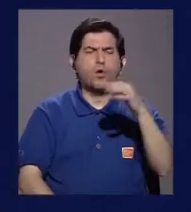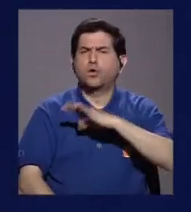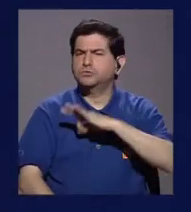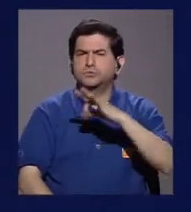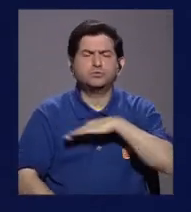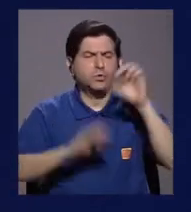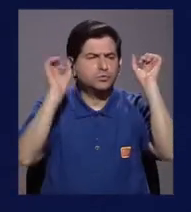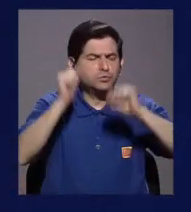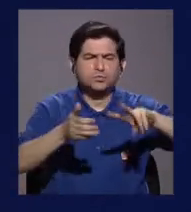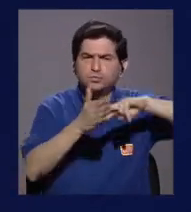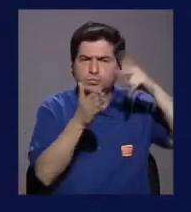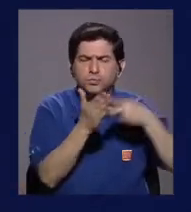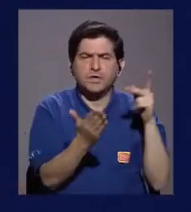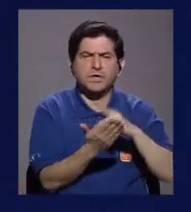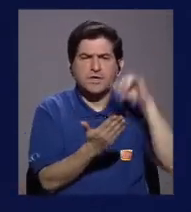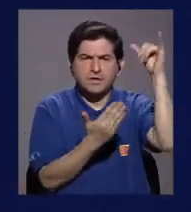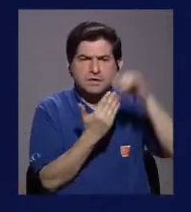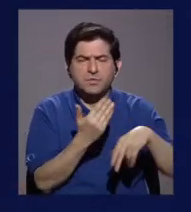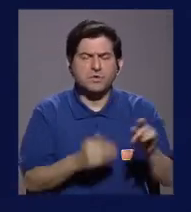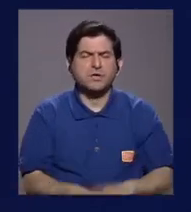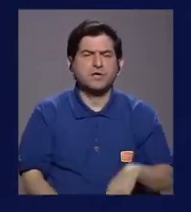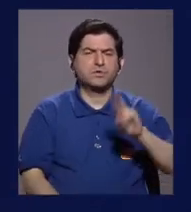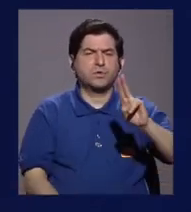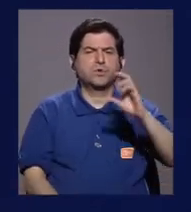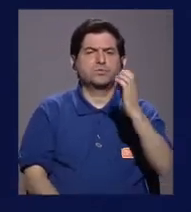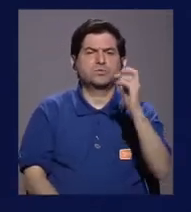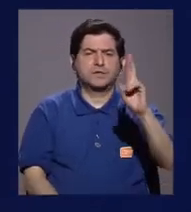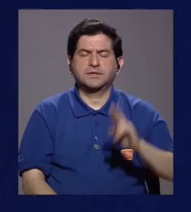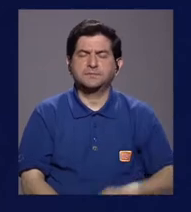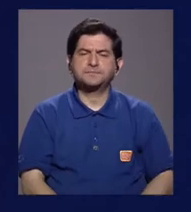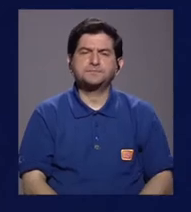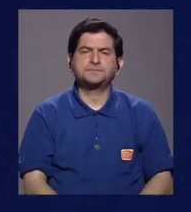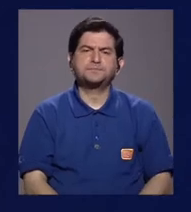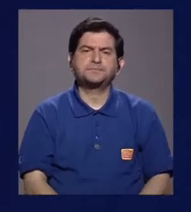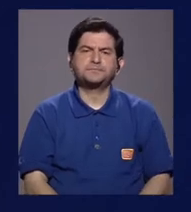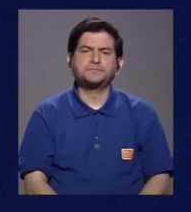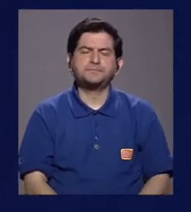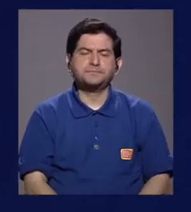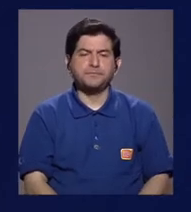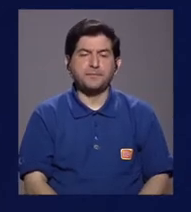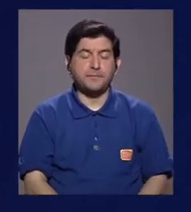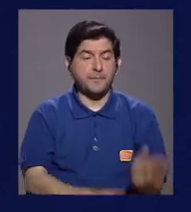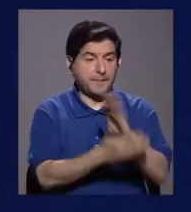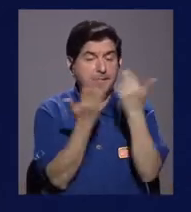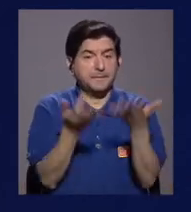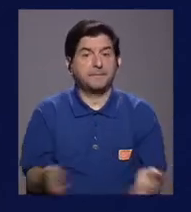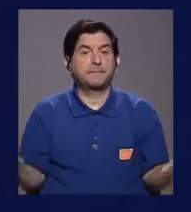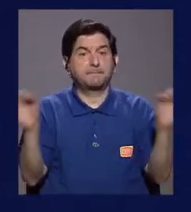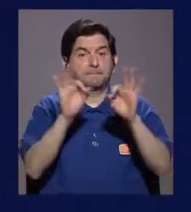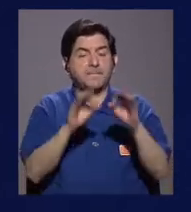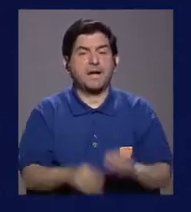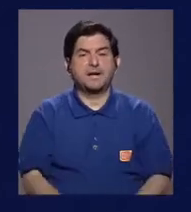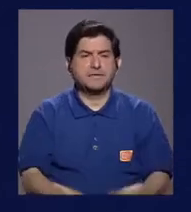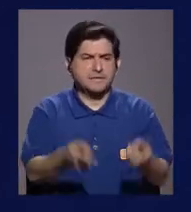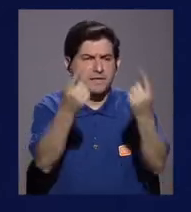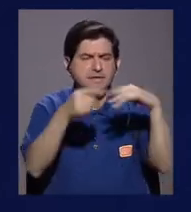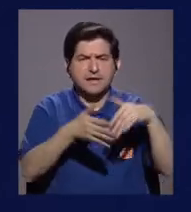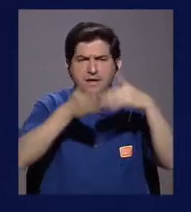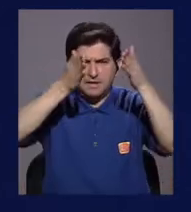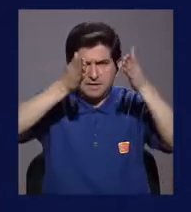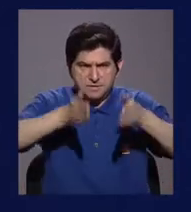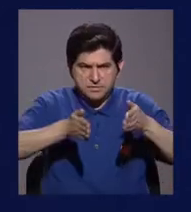importancia de las matemáticas en la ciencia ahora es muy difícil pensar de un biólogo que no